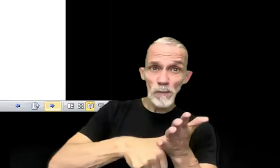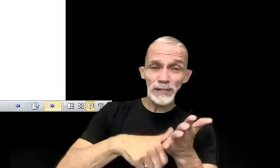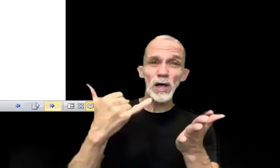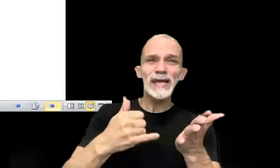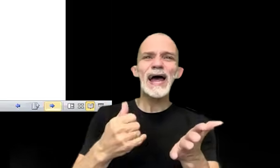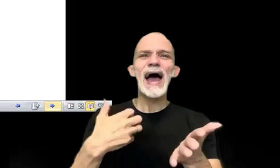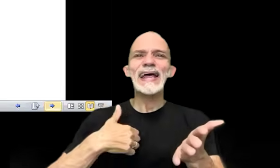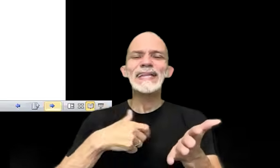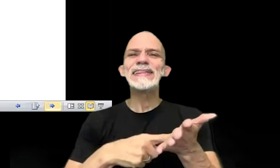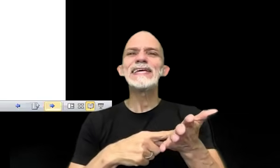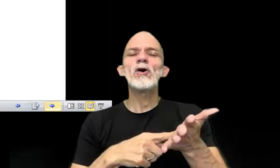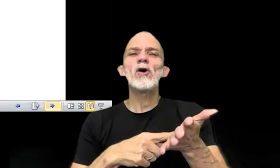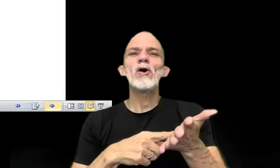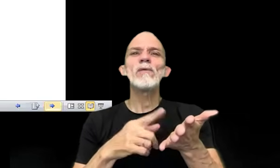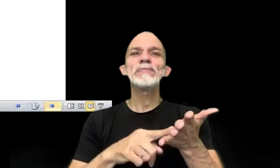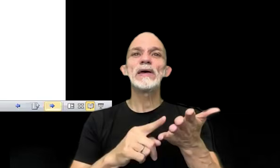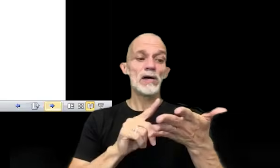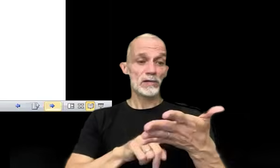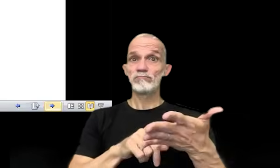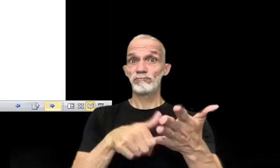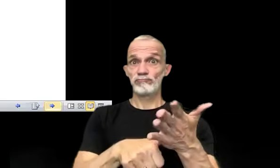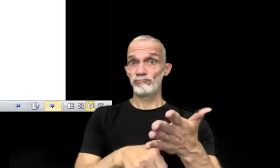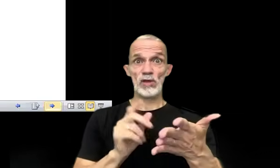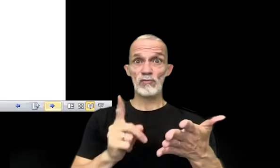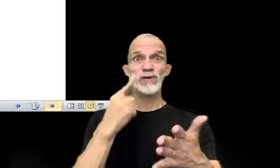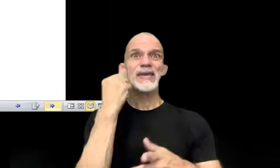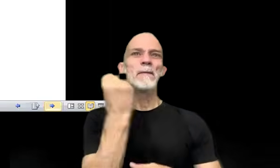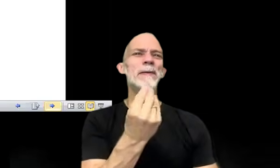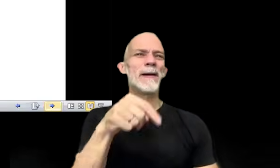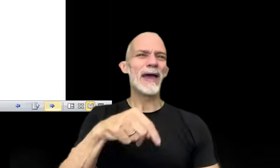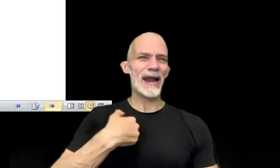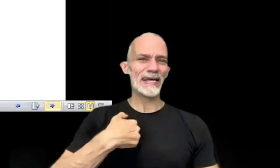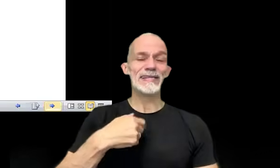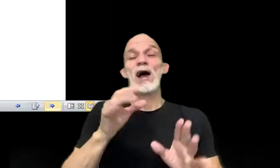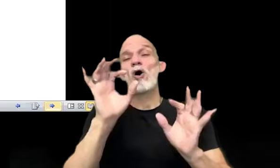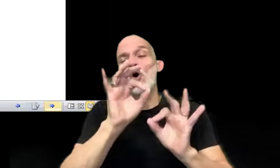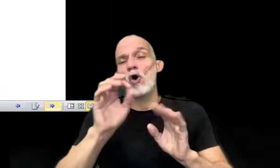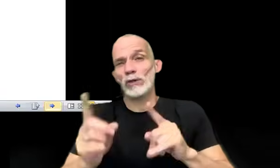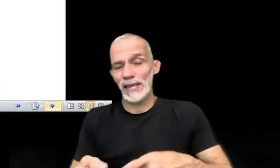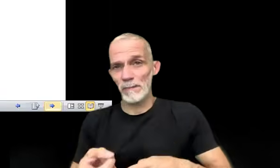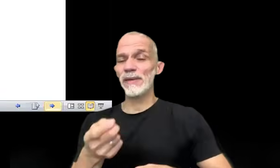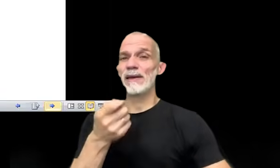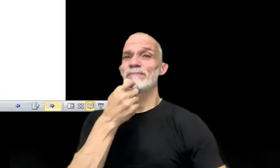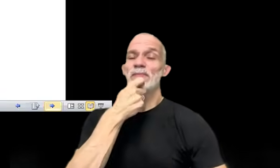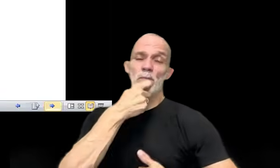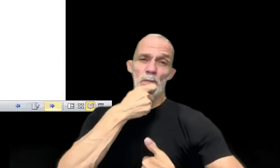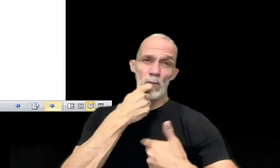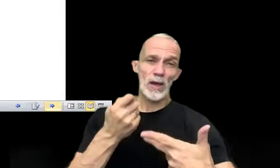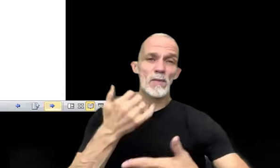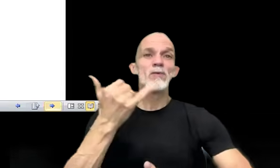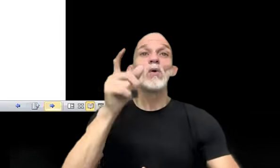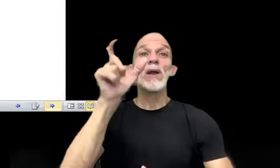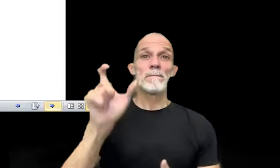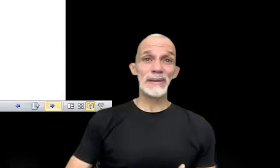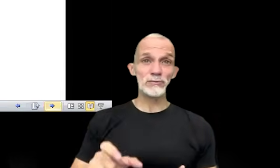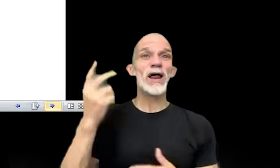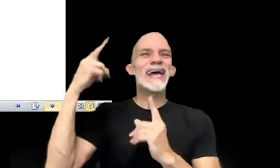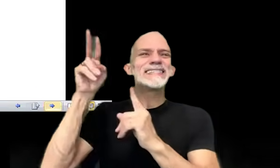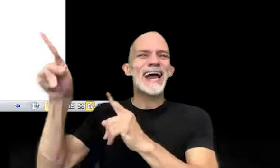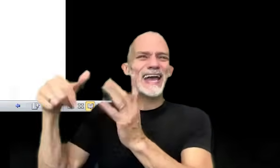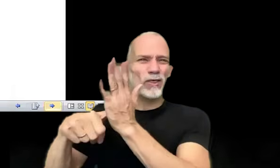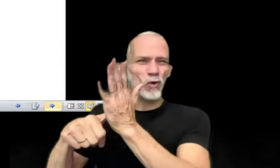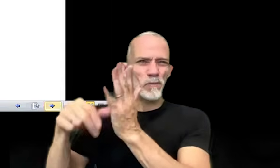cuando sea una persona y no haya perdido la condición de ser residente, o bien cuando sea una